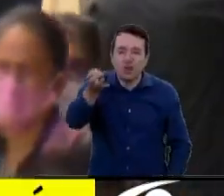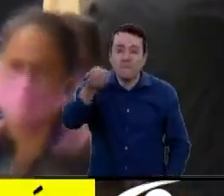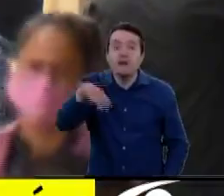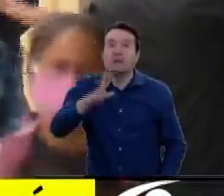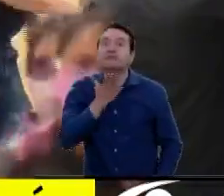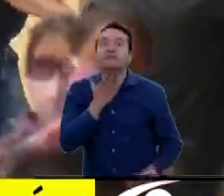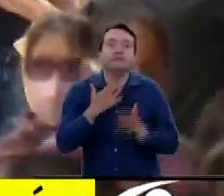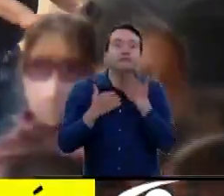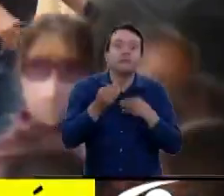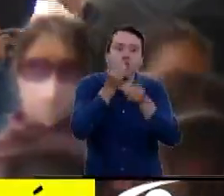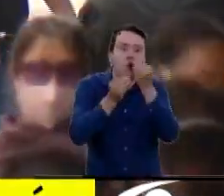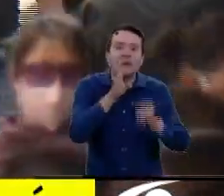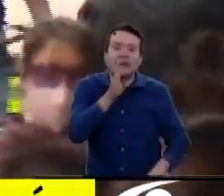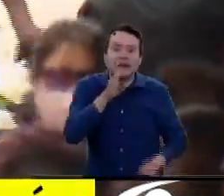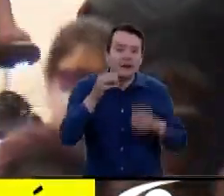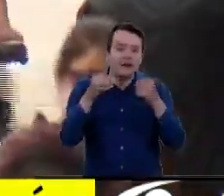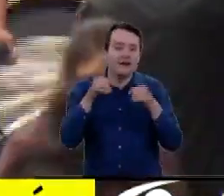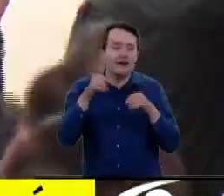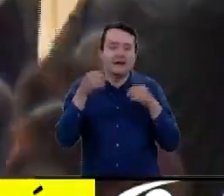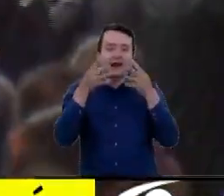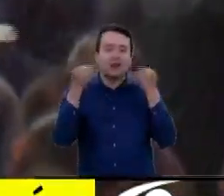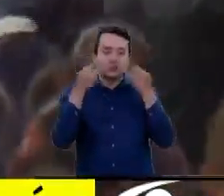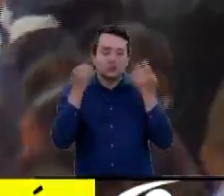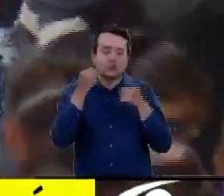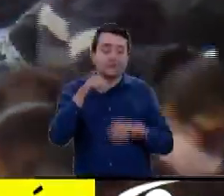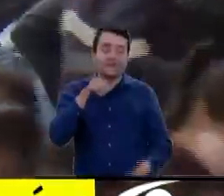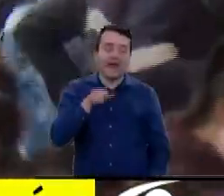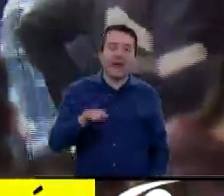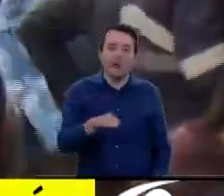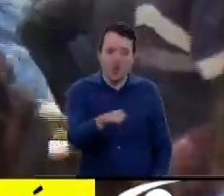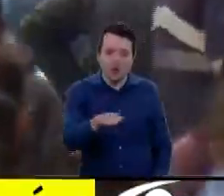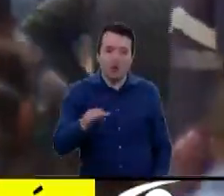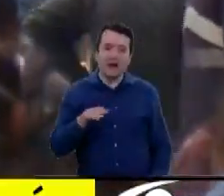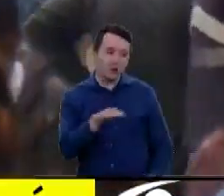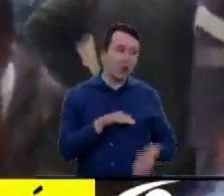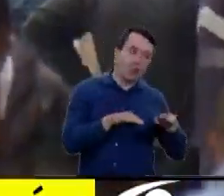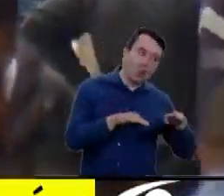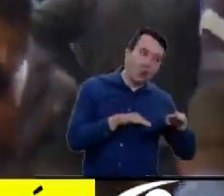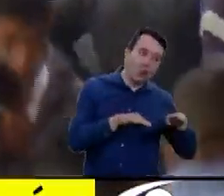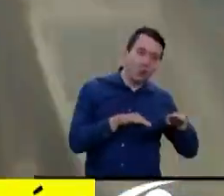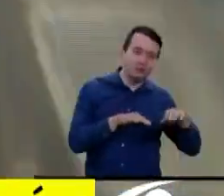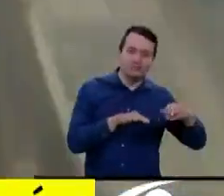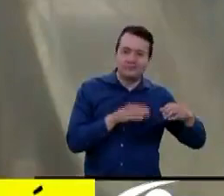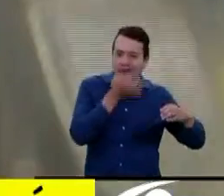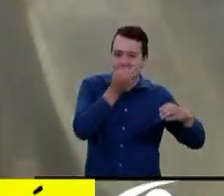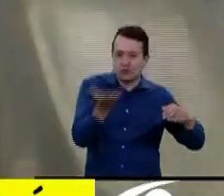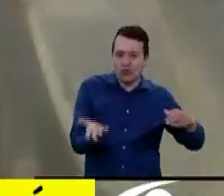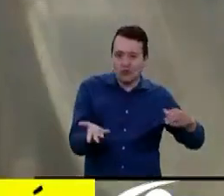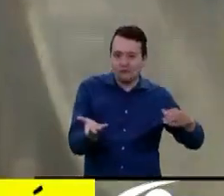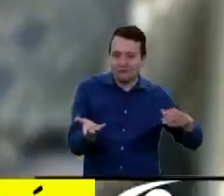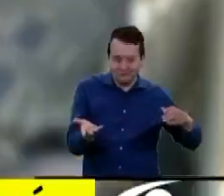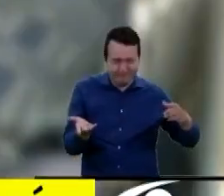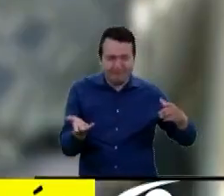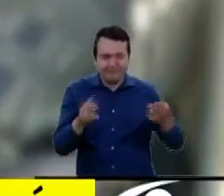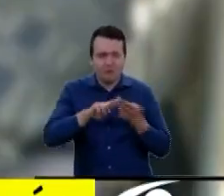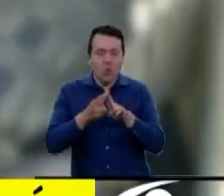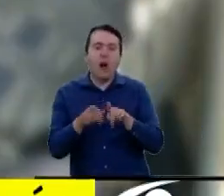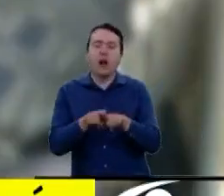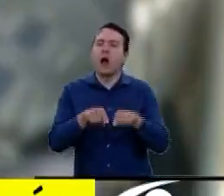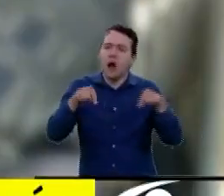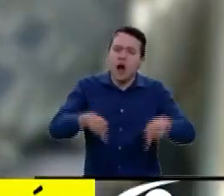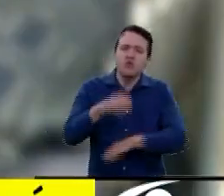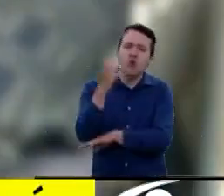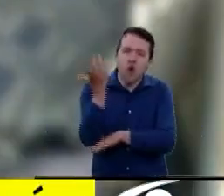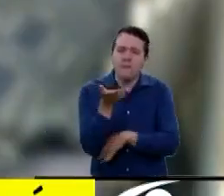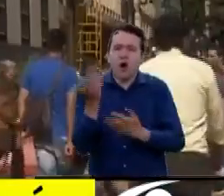No quiero ser trágico, pero ¿qué tan viables somos como país en medio de tantos escándalos, saqueos y despilfarros?